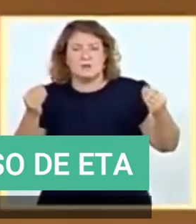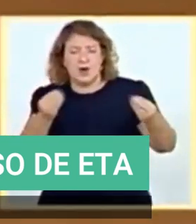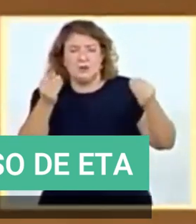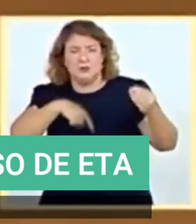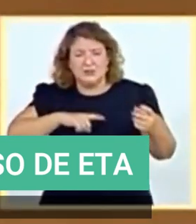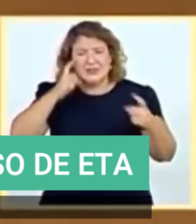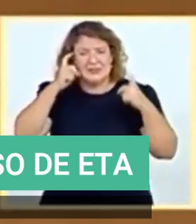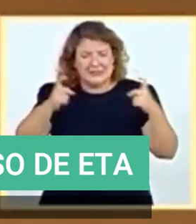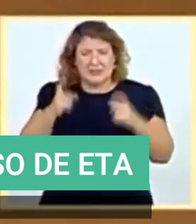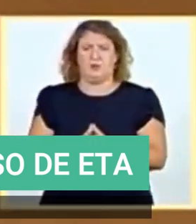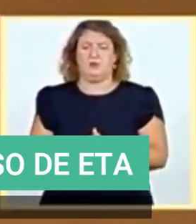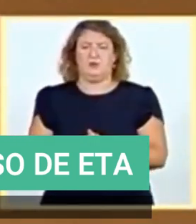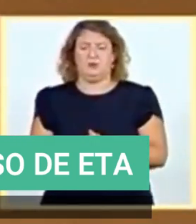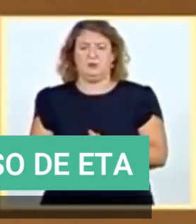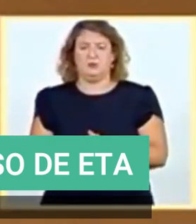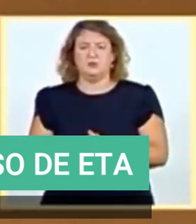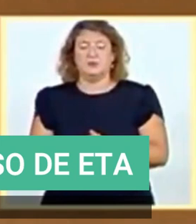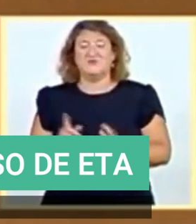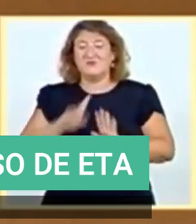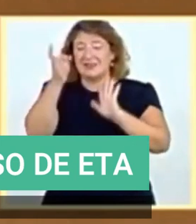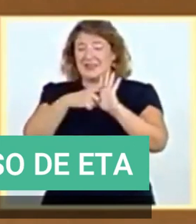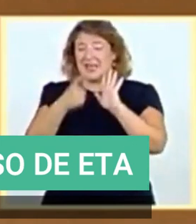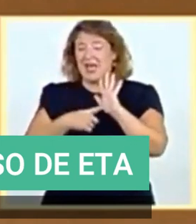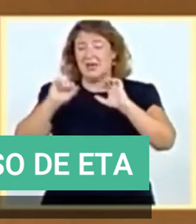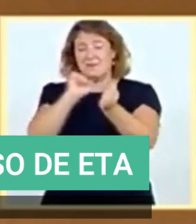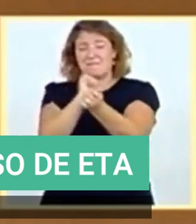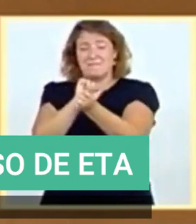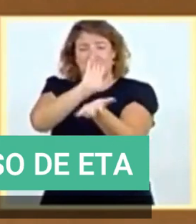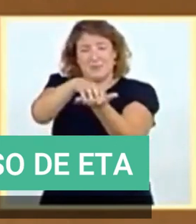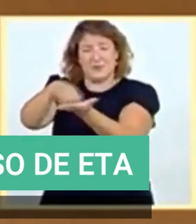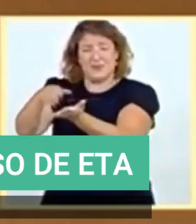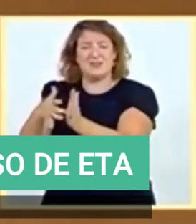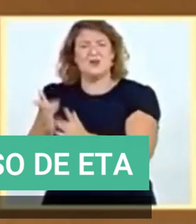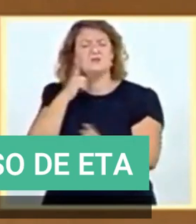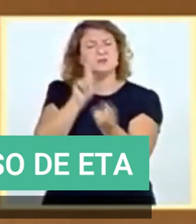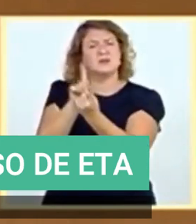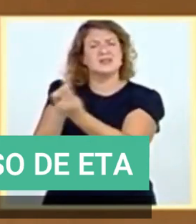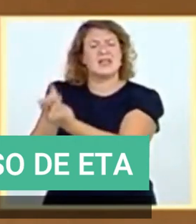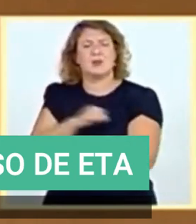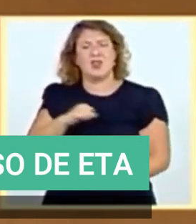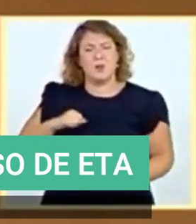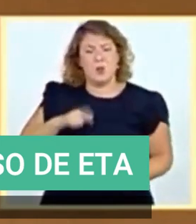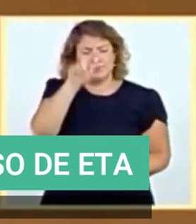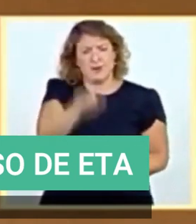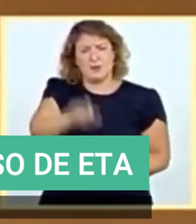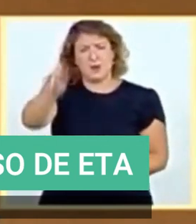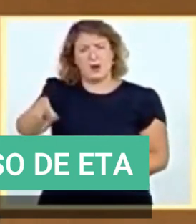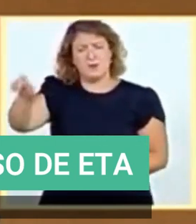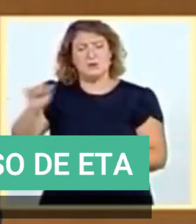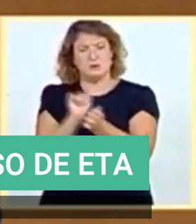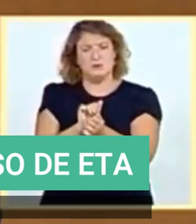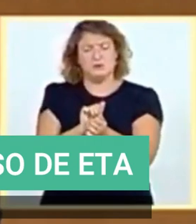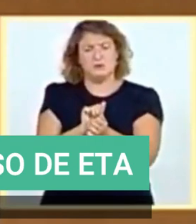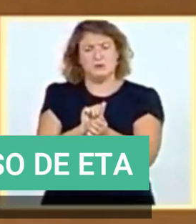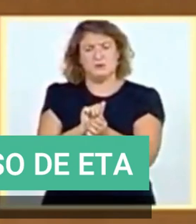hacemos. La legislación penitenciaria de nuestro país se basa en un sistema de tratamiento individualizado, que usted sabe, de cada recluso. De